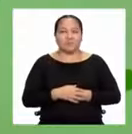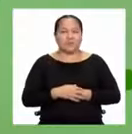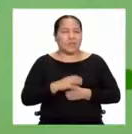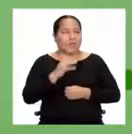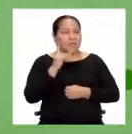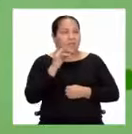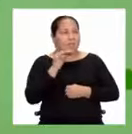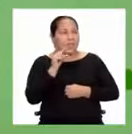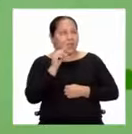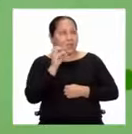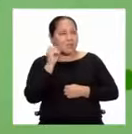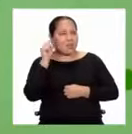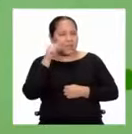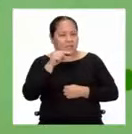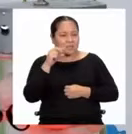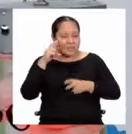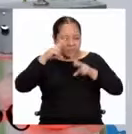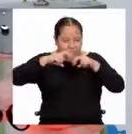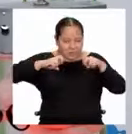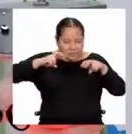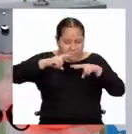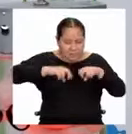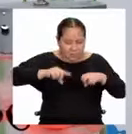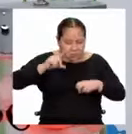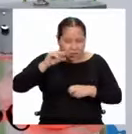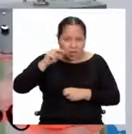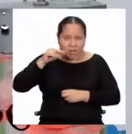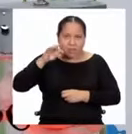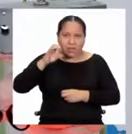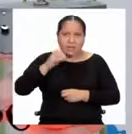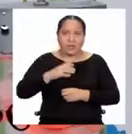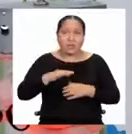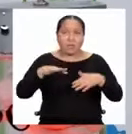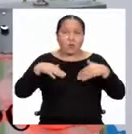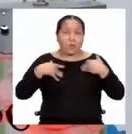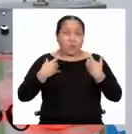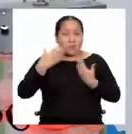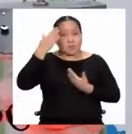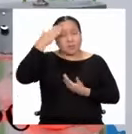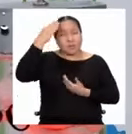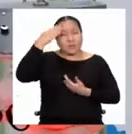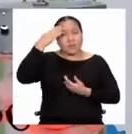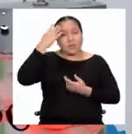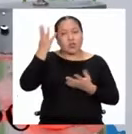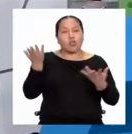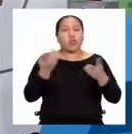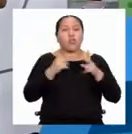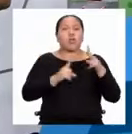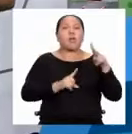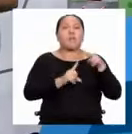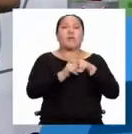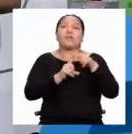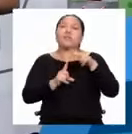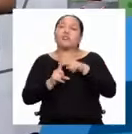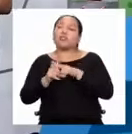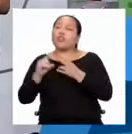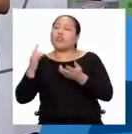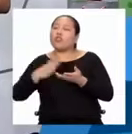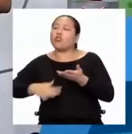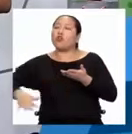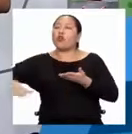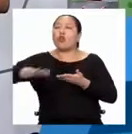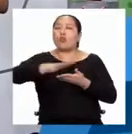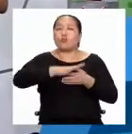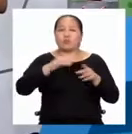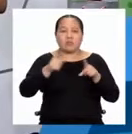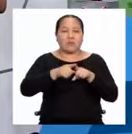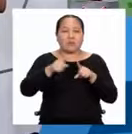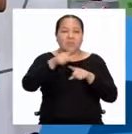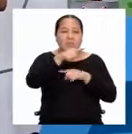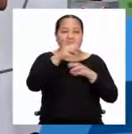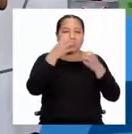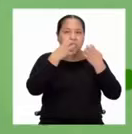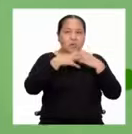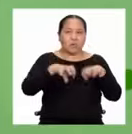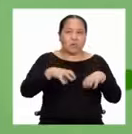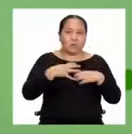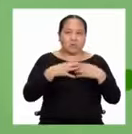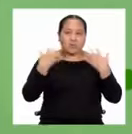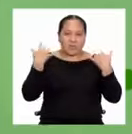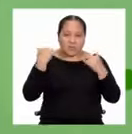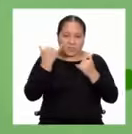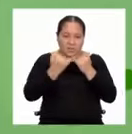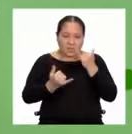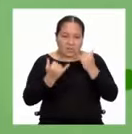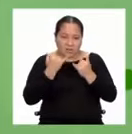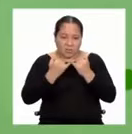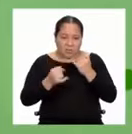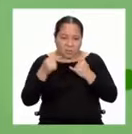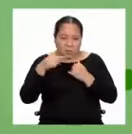Diego, con este estudio genético podríamos saber el origen de todos, inclusive de ese huevo, porque hasta ahora ya se acaba el programa y no sabemos si es